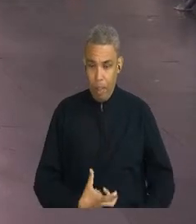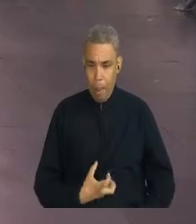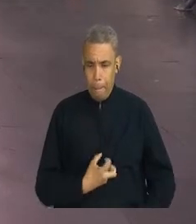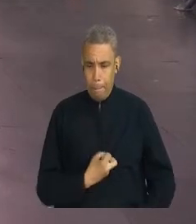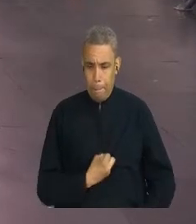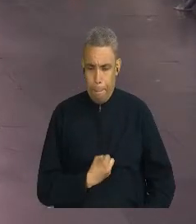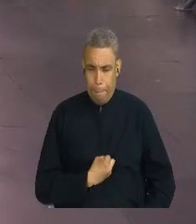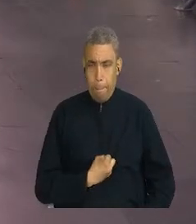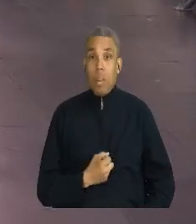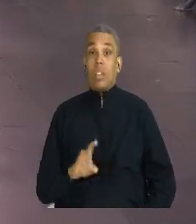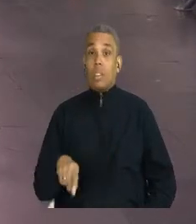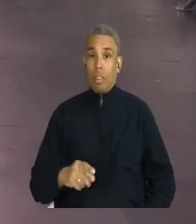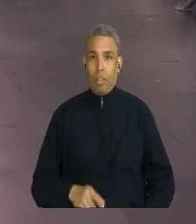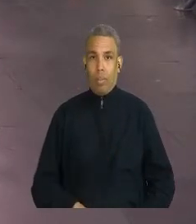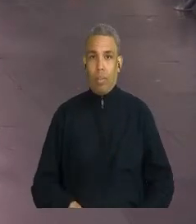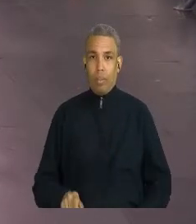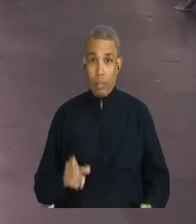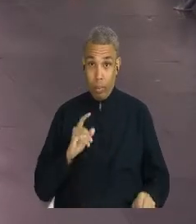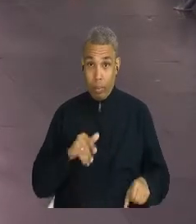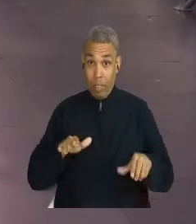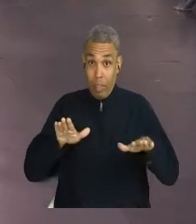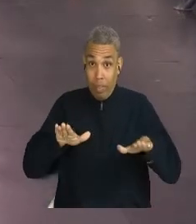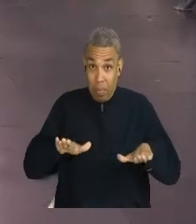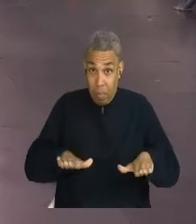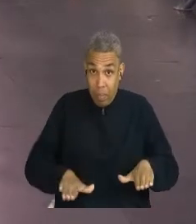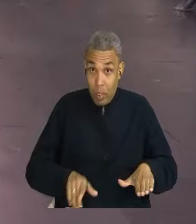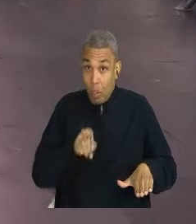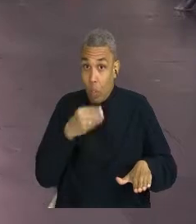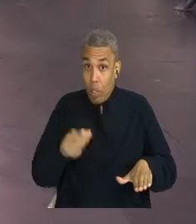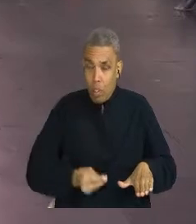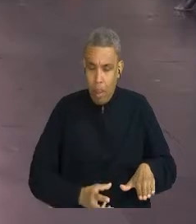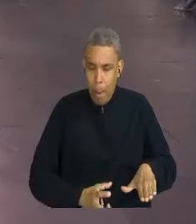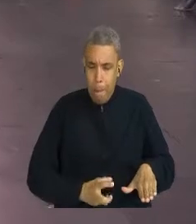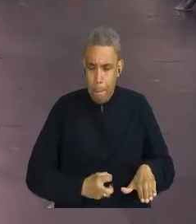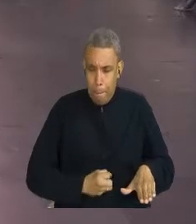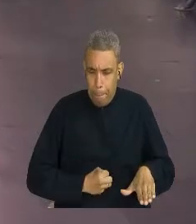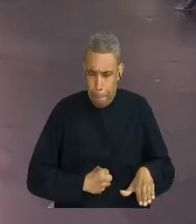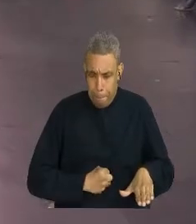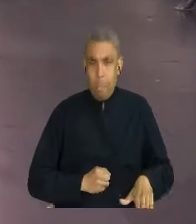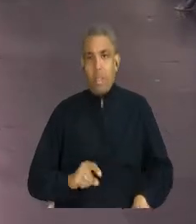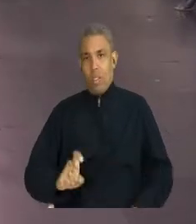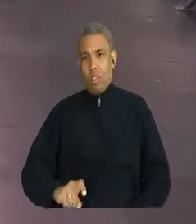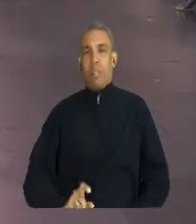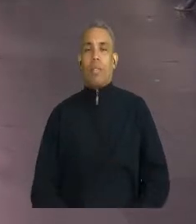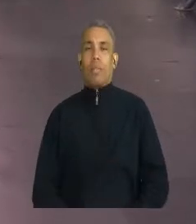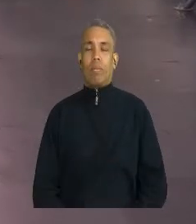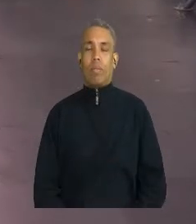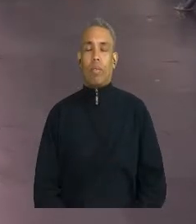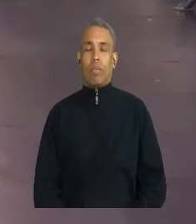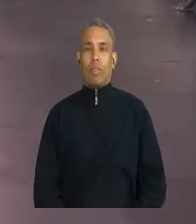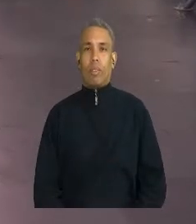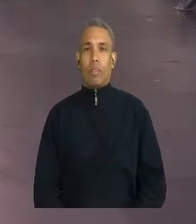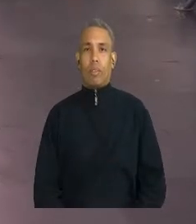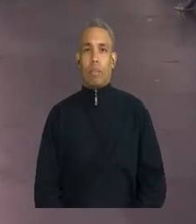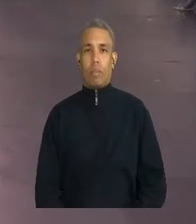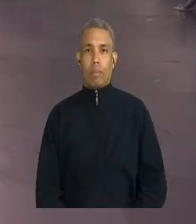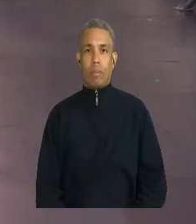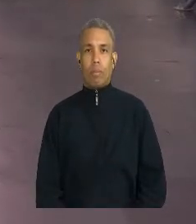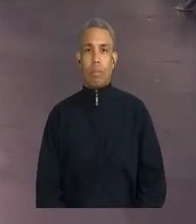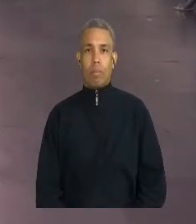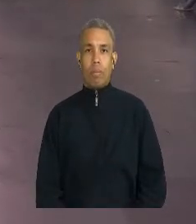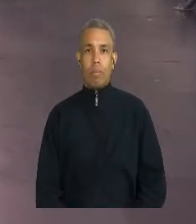8, 9, 10. Excelente. Cambiamos de pierna. Vamos con la siguiente. Eso